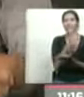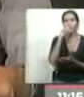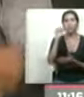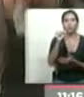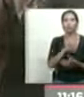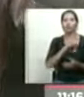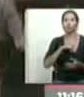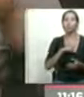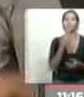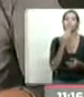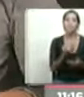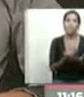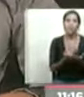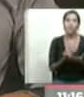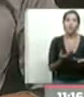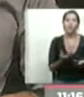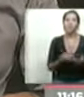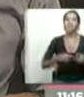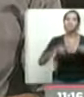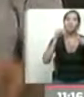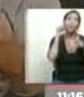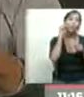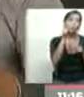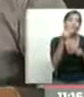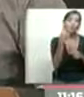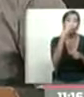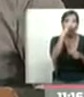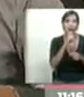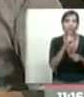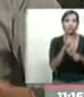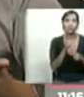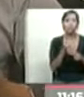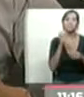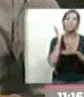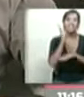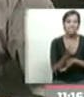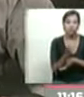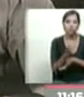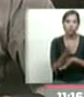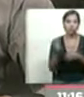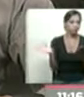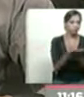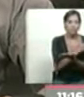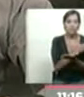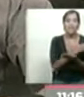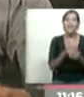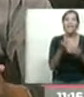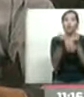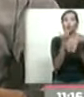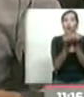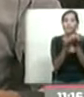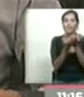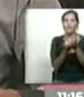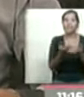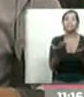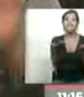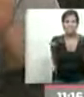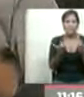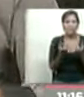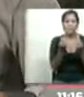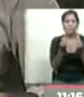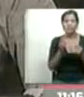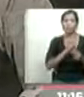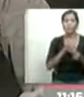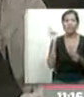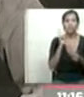le pedimos, lo retamos a ustedes, dennos 2 años sin sanciones económicas y libérenos todas las lucas que tienen. Devuelvan 5 y